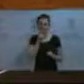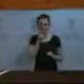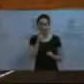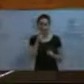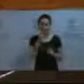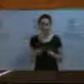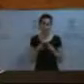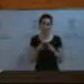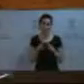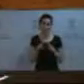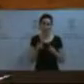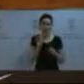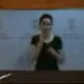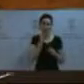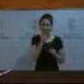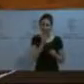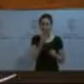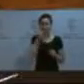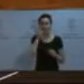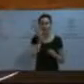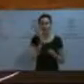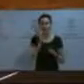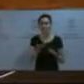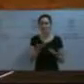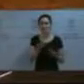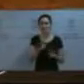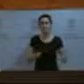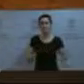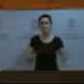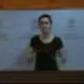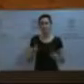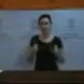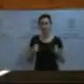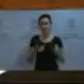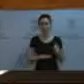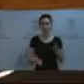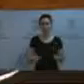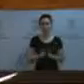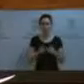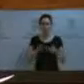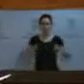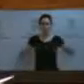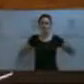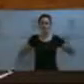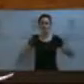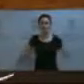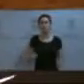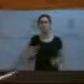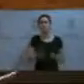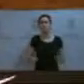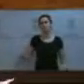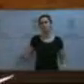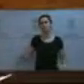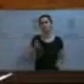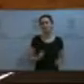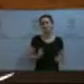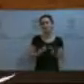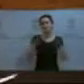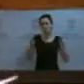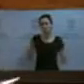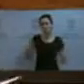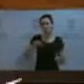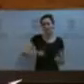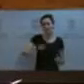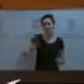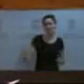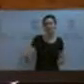higienista dental. El crecimiento poblacional de la zona ha llevado en paralelo un incremento de la plantilla, que se incrementó en